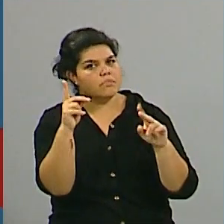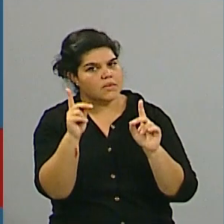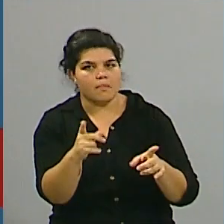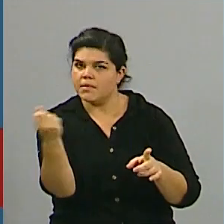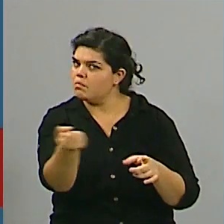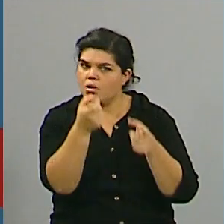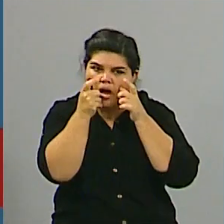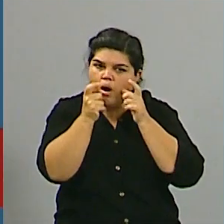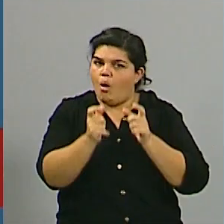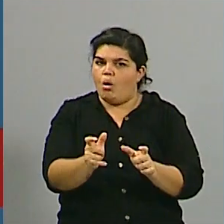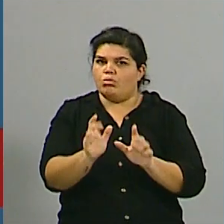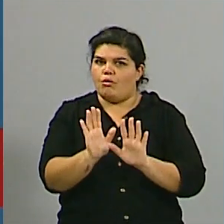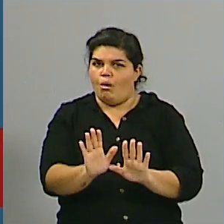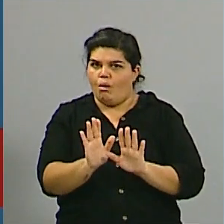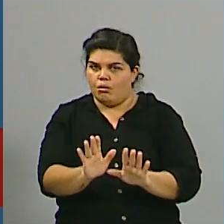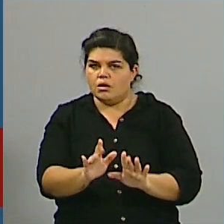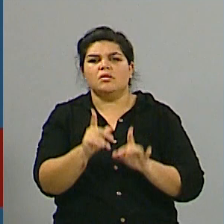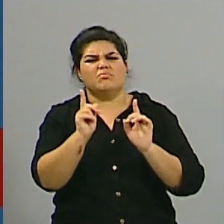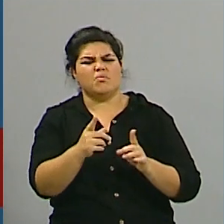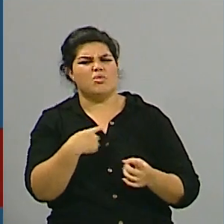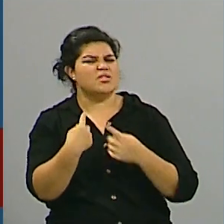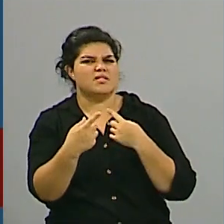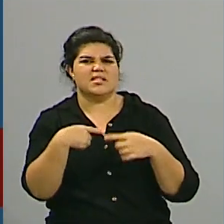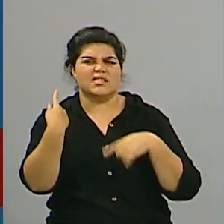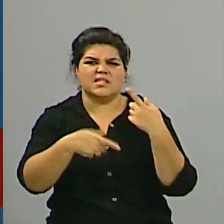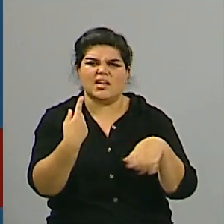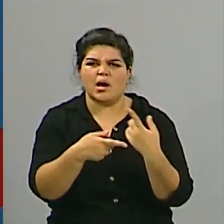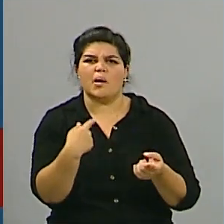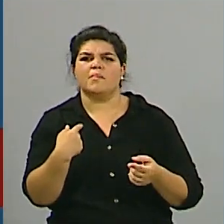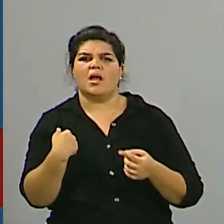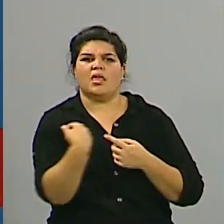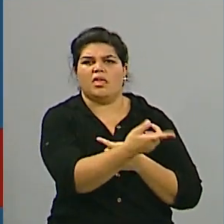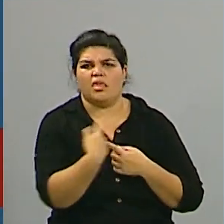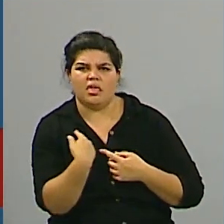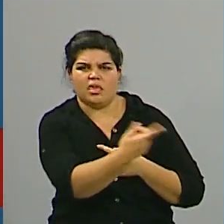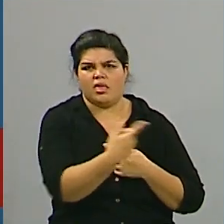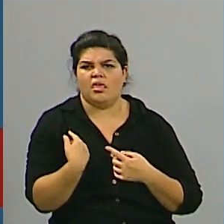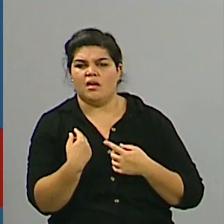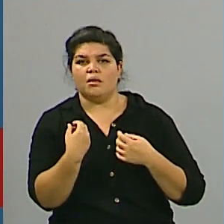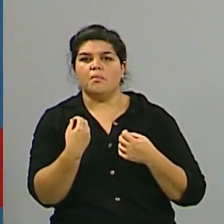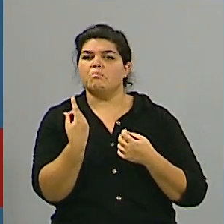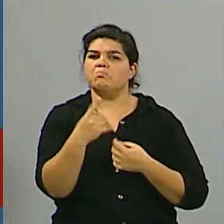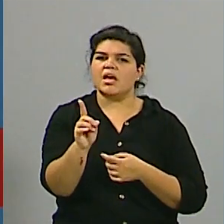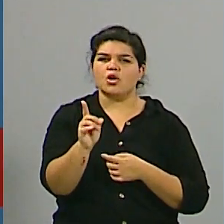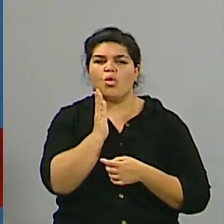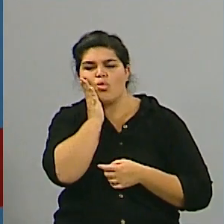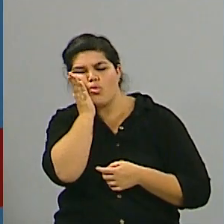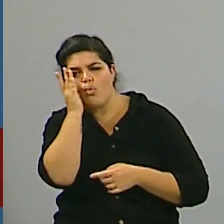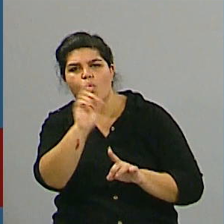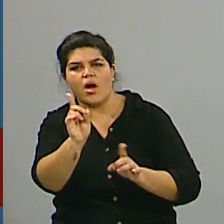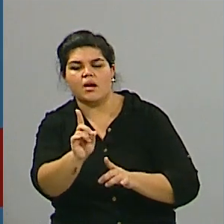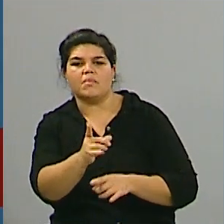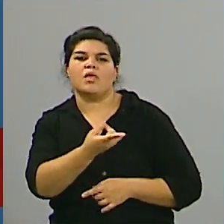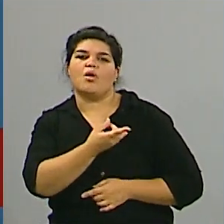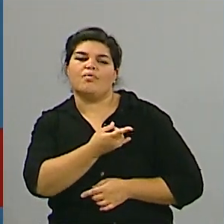supuesto, este paso permanente, o a veces lo que sucede es que la gente no pernocta en Uspallata, sino que se va directamente para Puente de